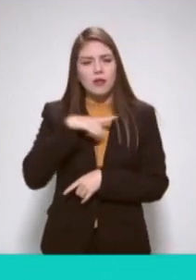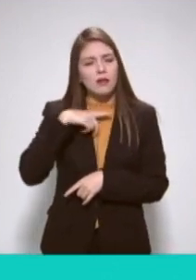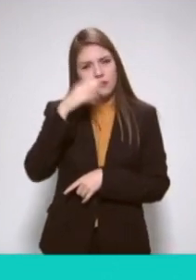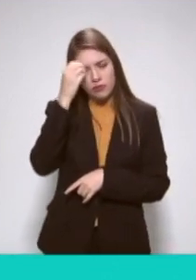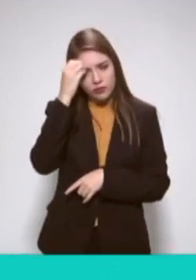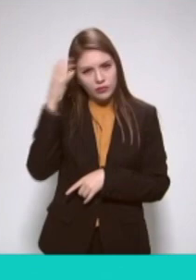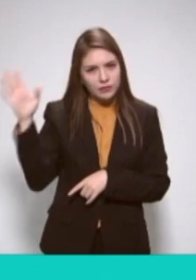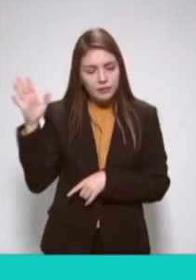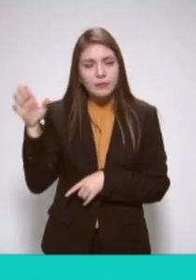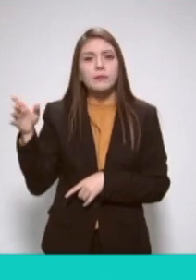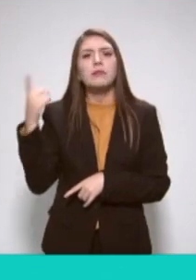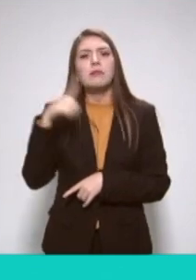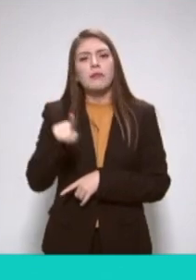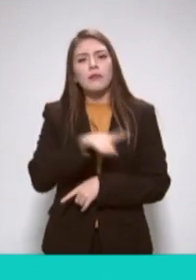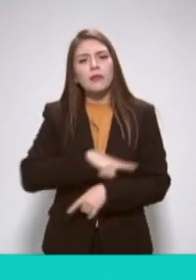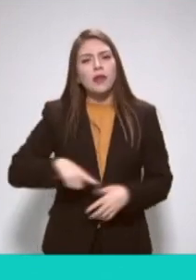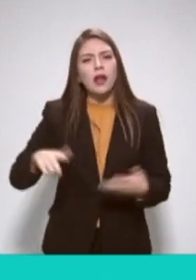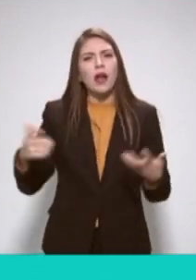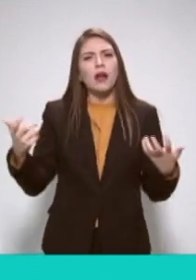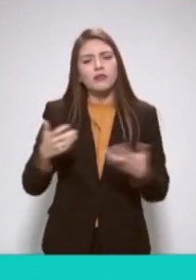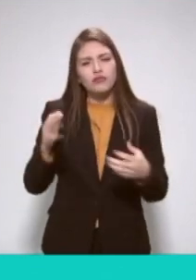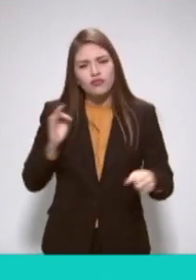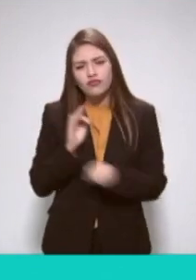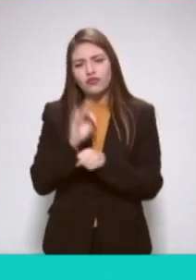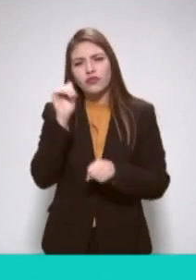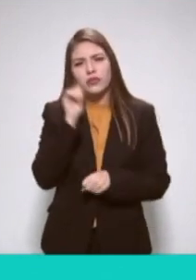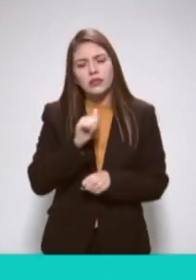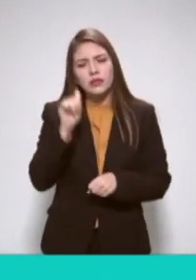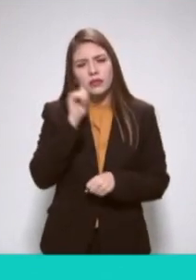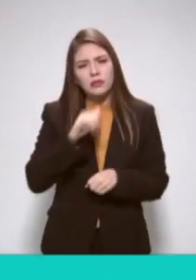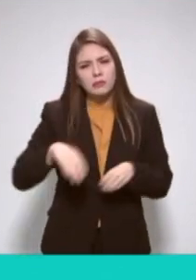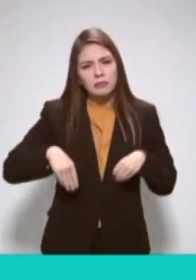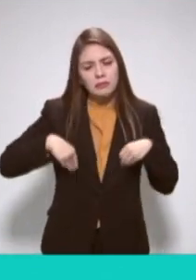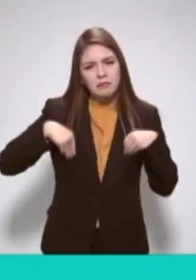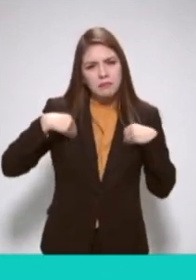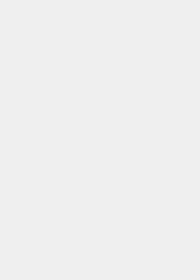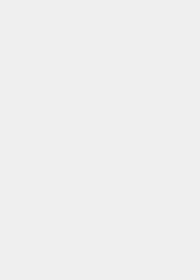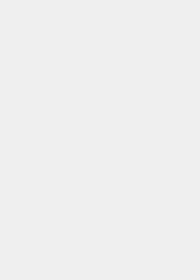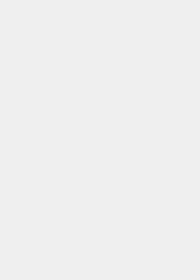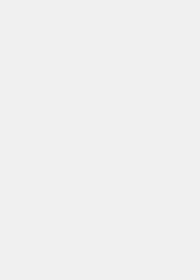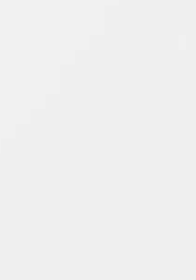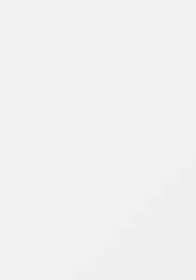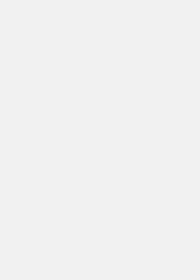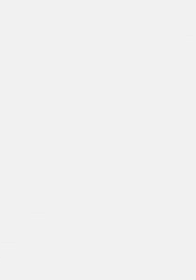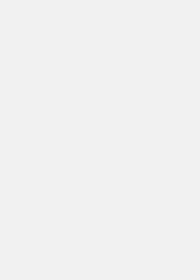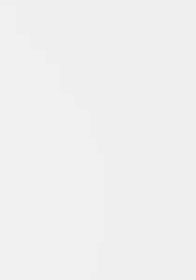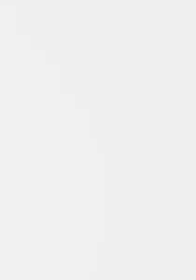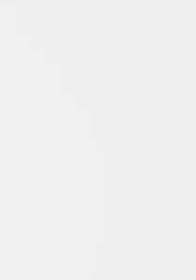y defender la vida en república, la vida en democracia. Gracias.